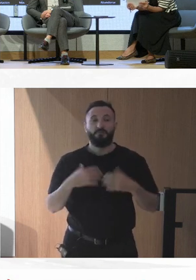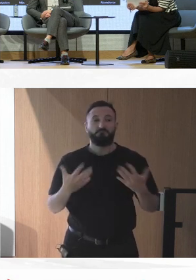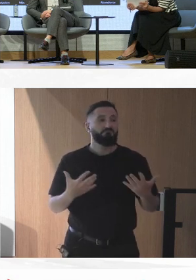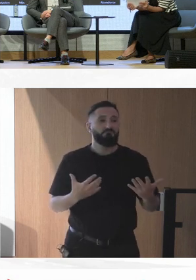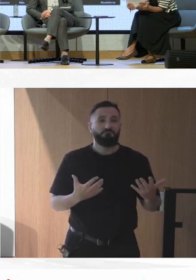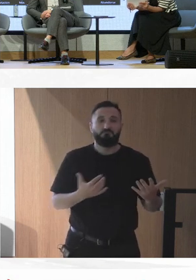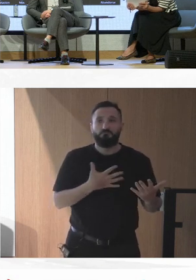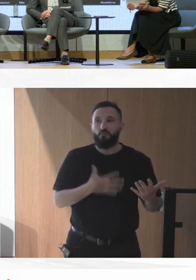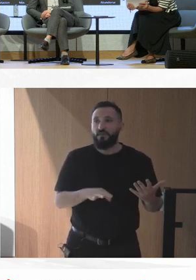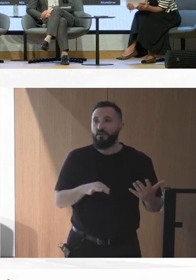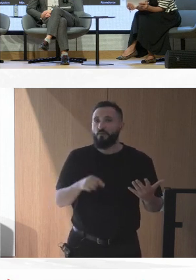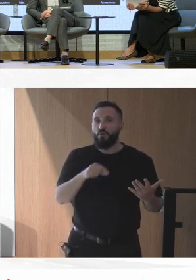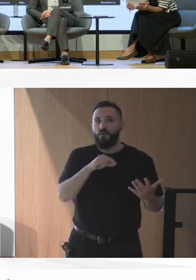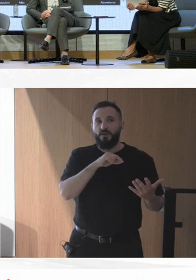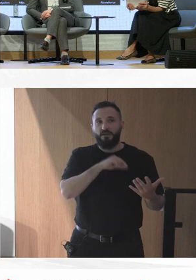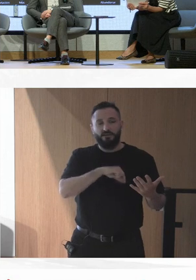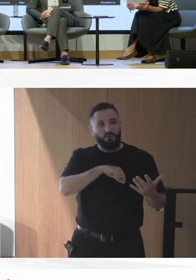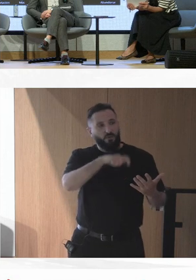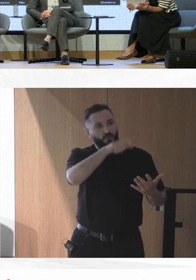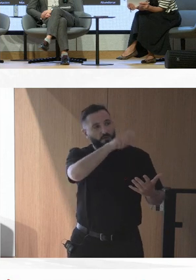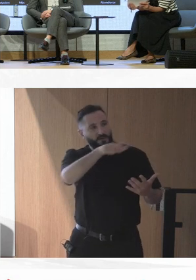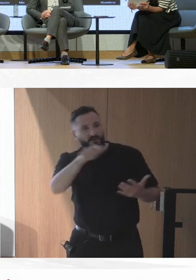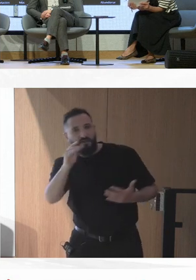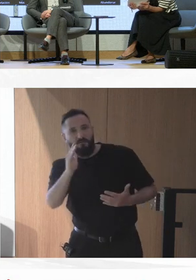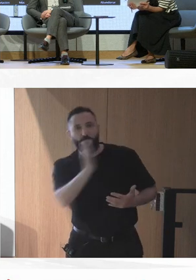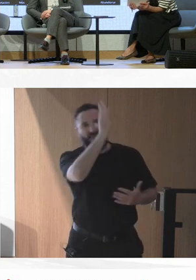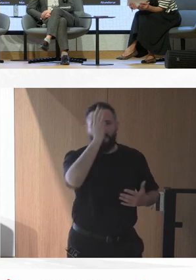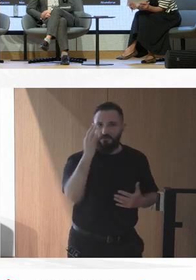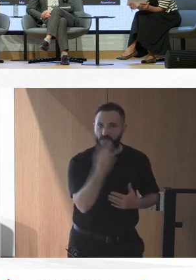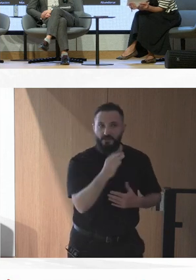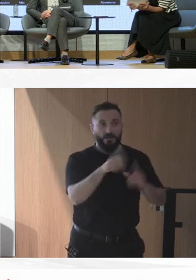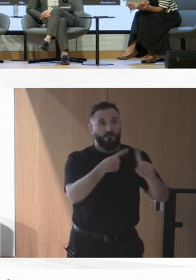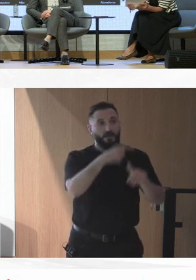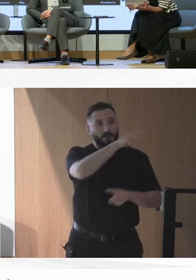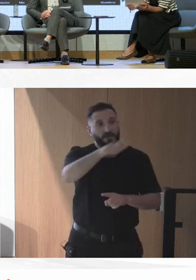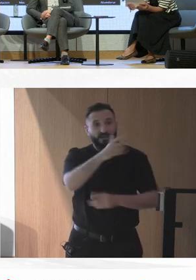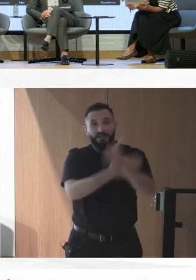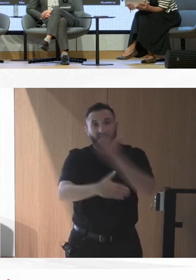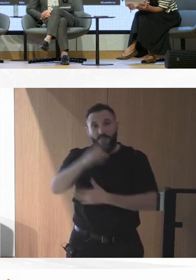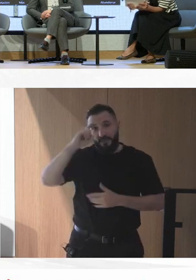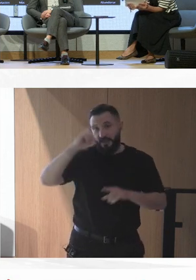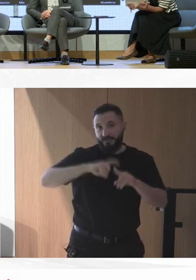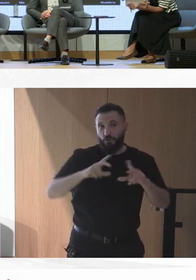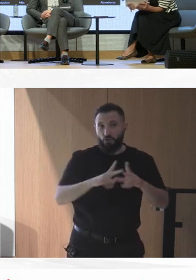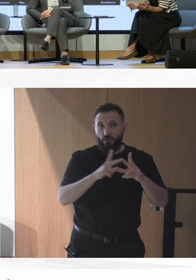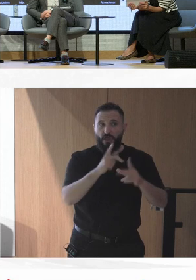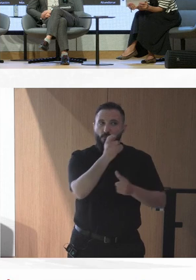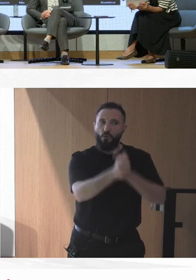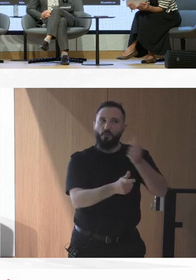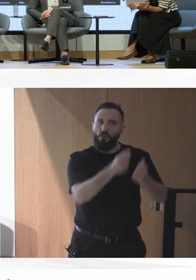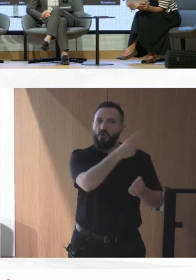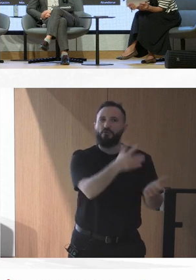con un sentimiento de que tenemos que castigar a la gente y de que la gente con discapacidad psicosocial se está saliendo con la